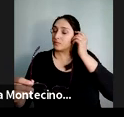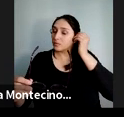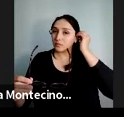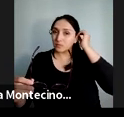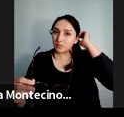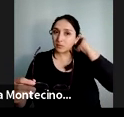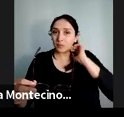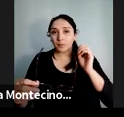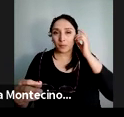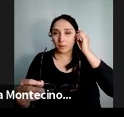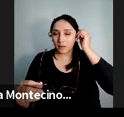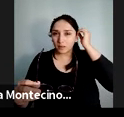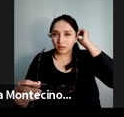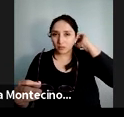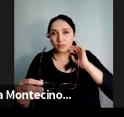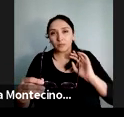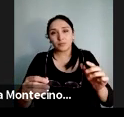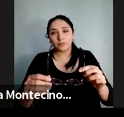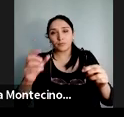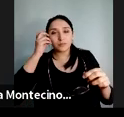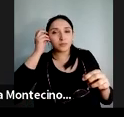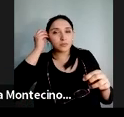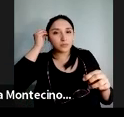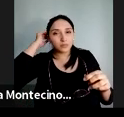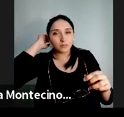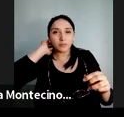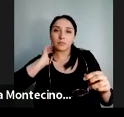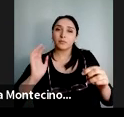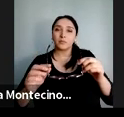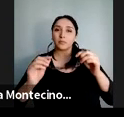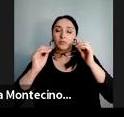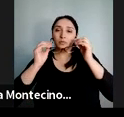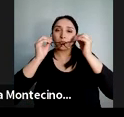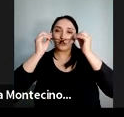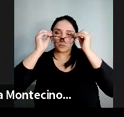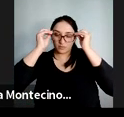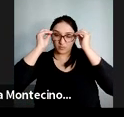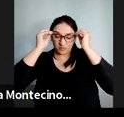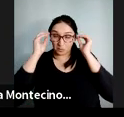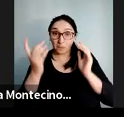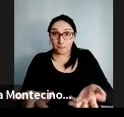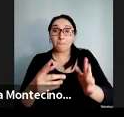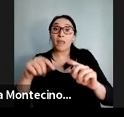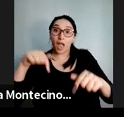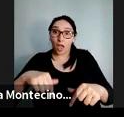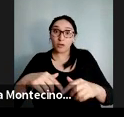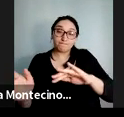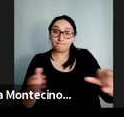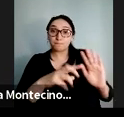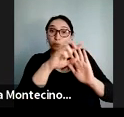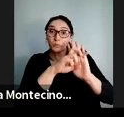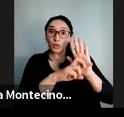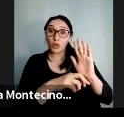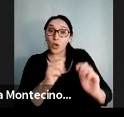Ahora nosotras dentro de Proyecto Aurora hemos estado desarrollando una serie de tutoriales y de